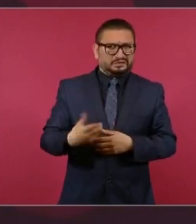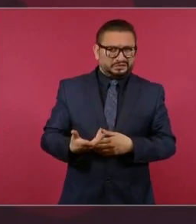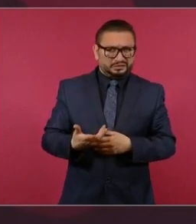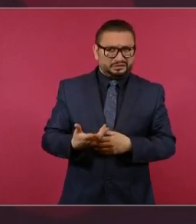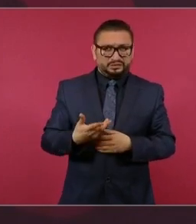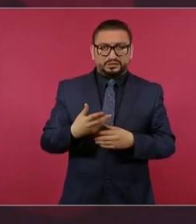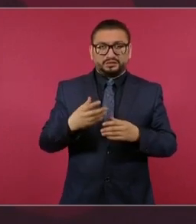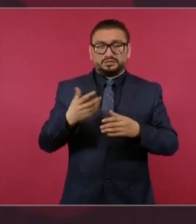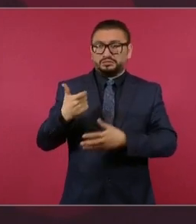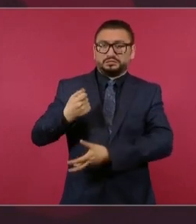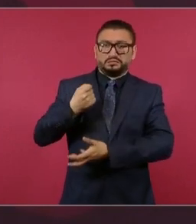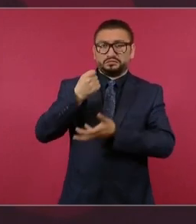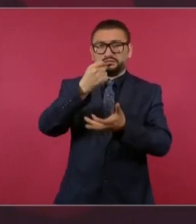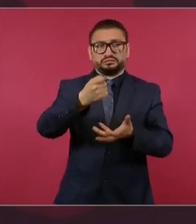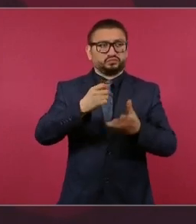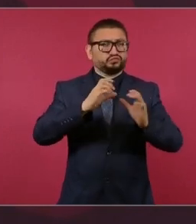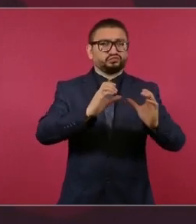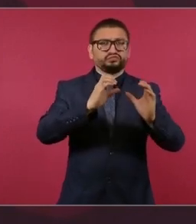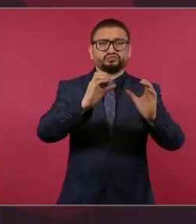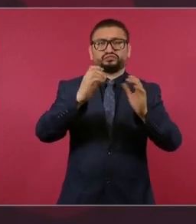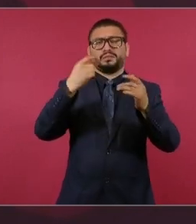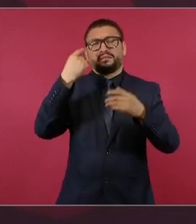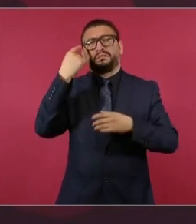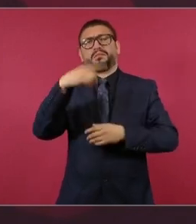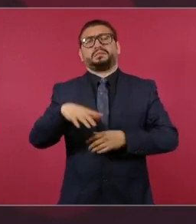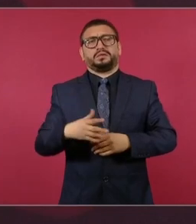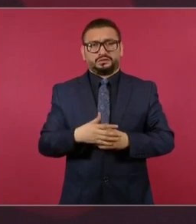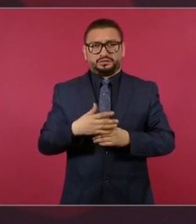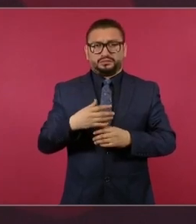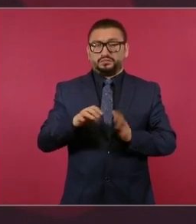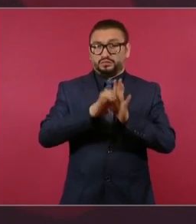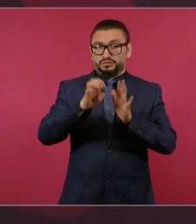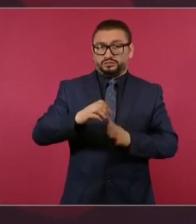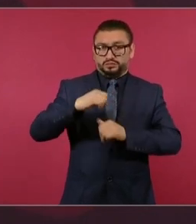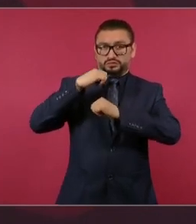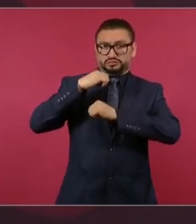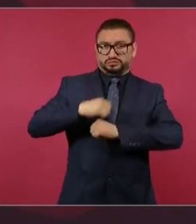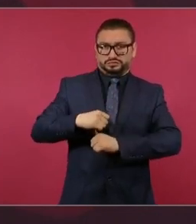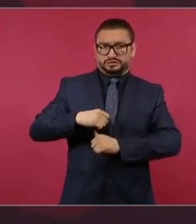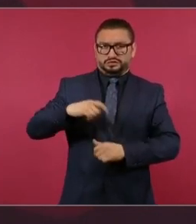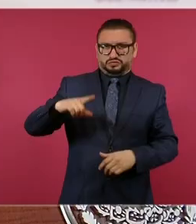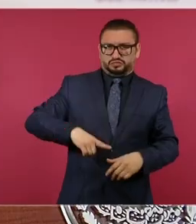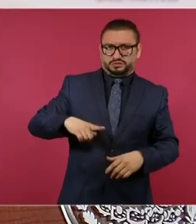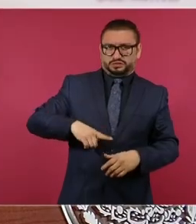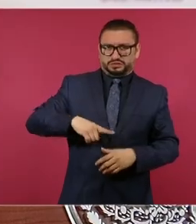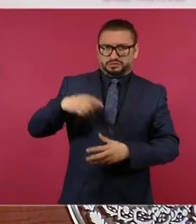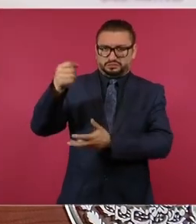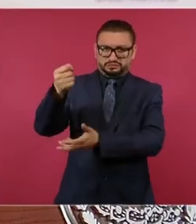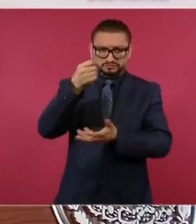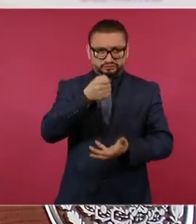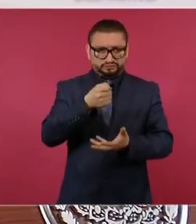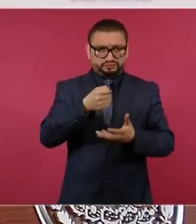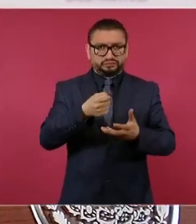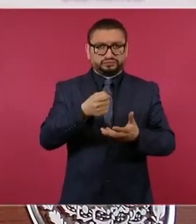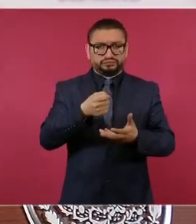estás cuidando el presupuesto. Si tienes un carro que es del gobierno y hay